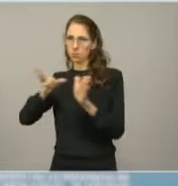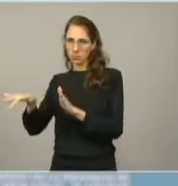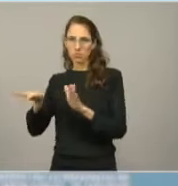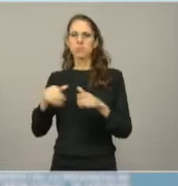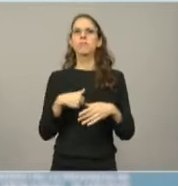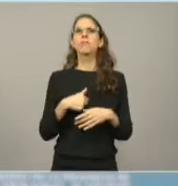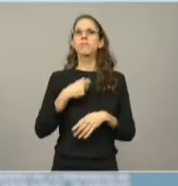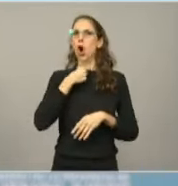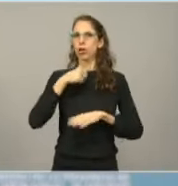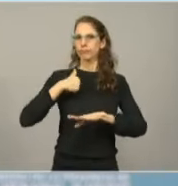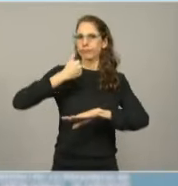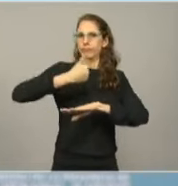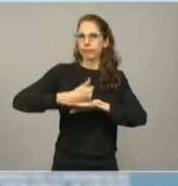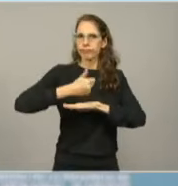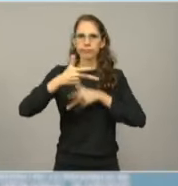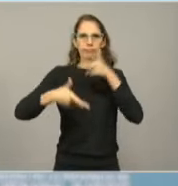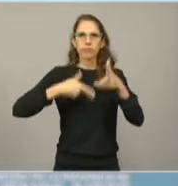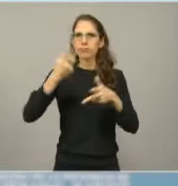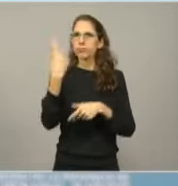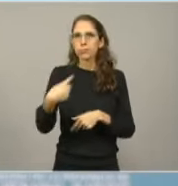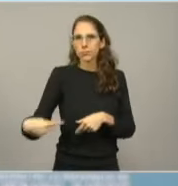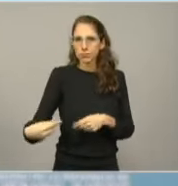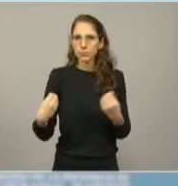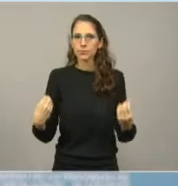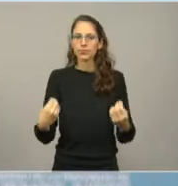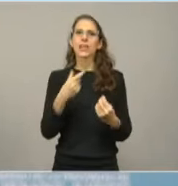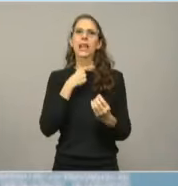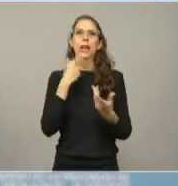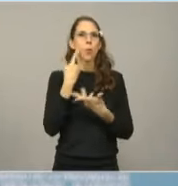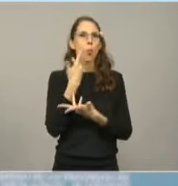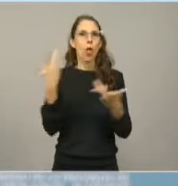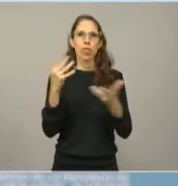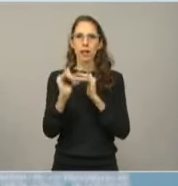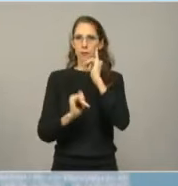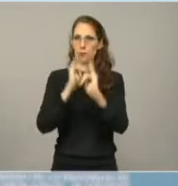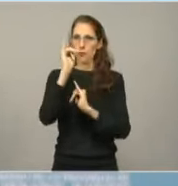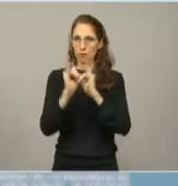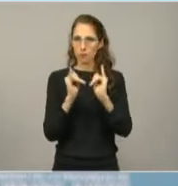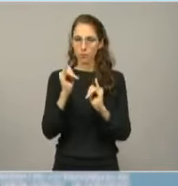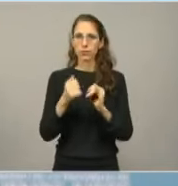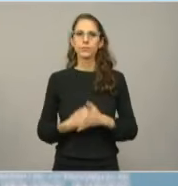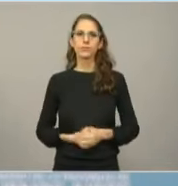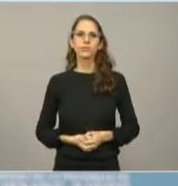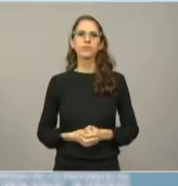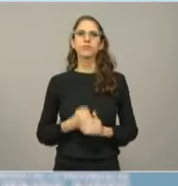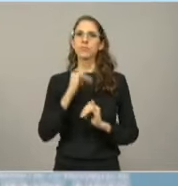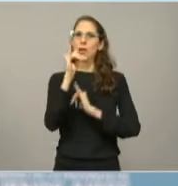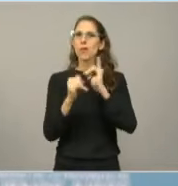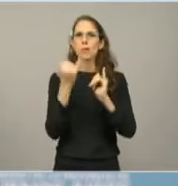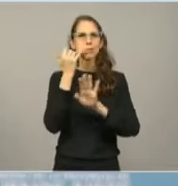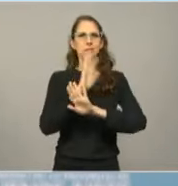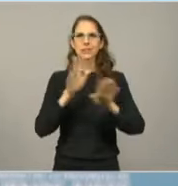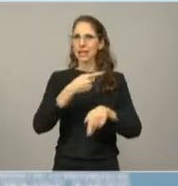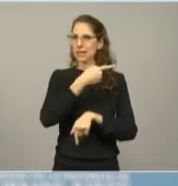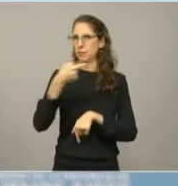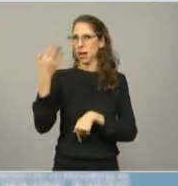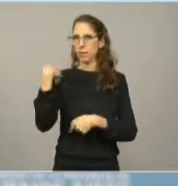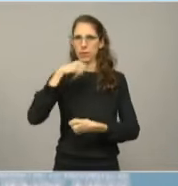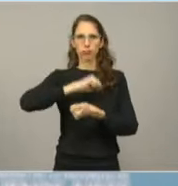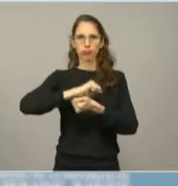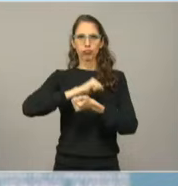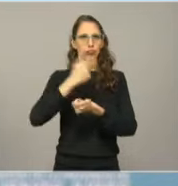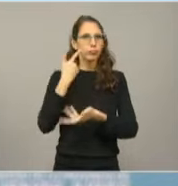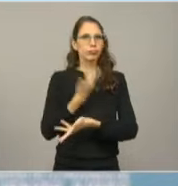yo quería quería presentar es un informe que hemos publicado la semana pasada